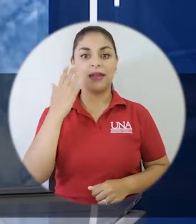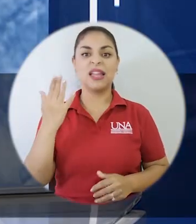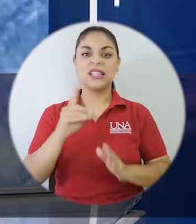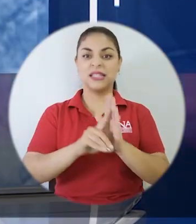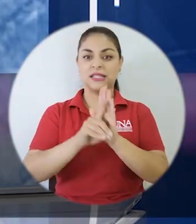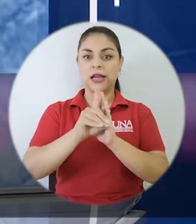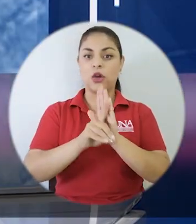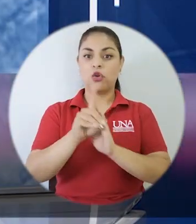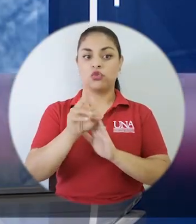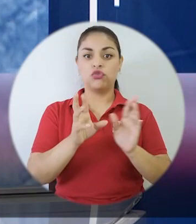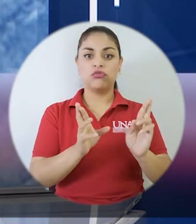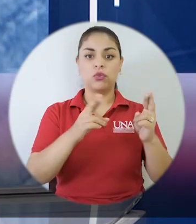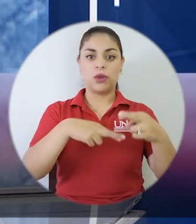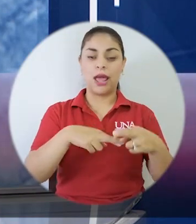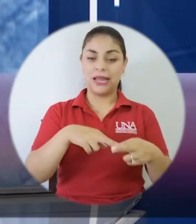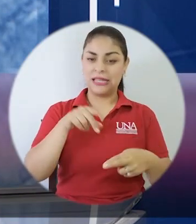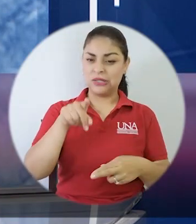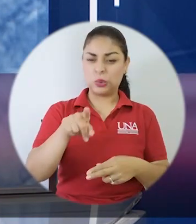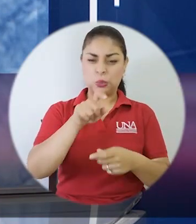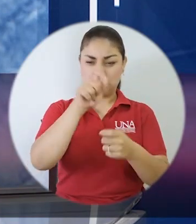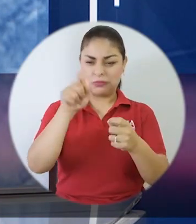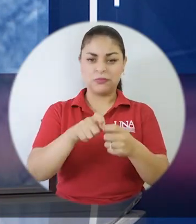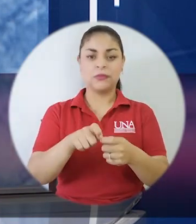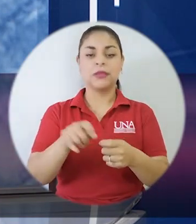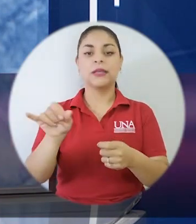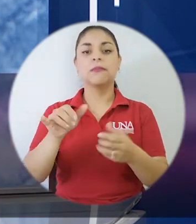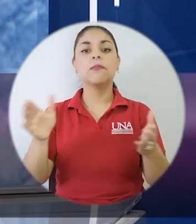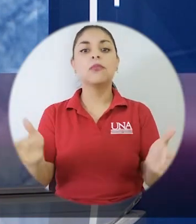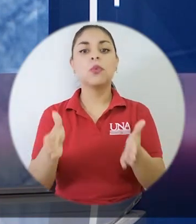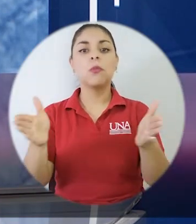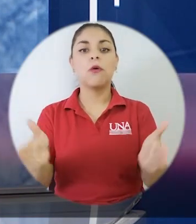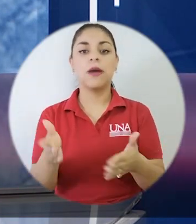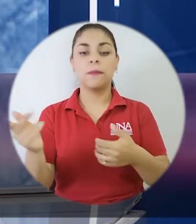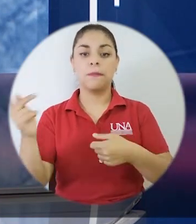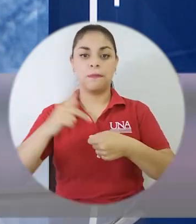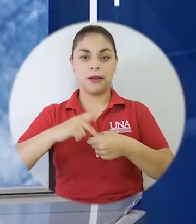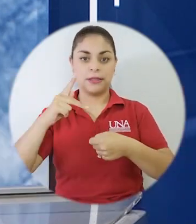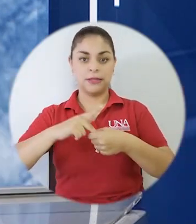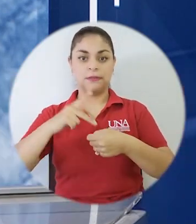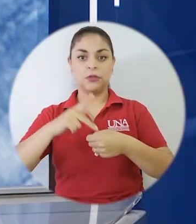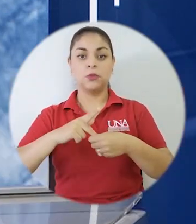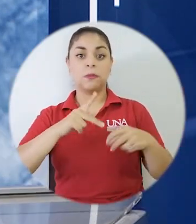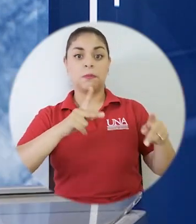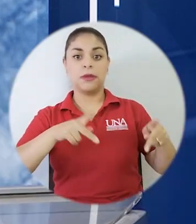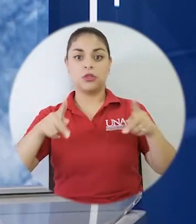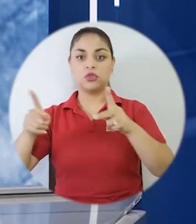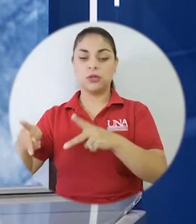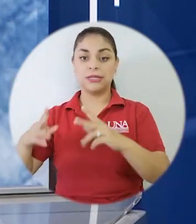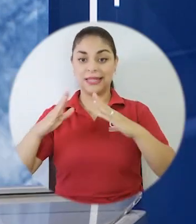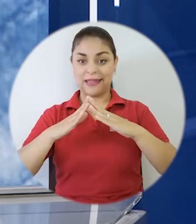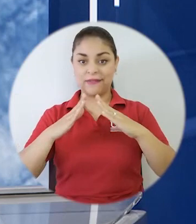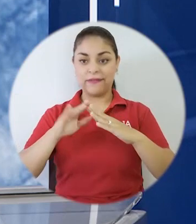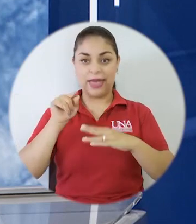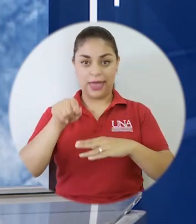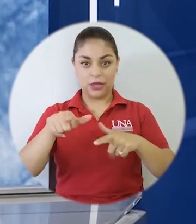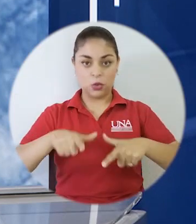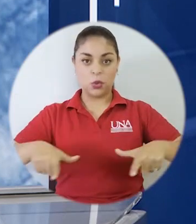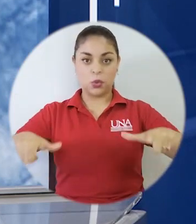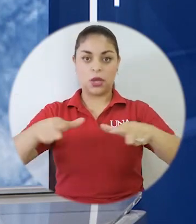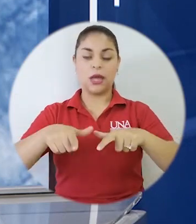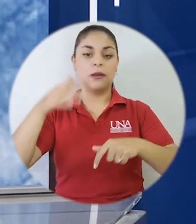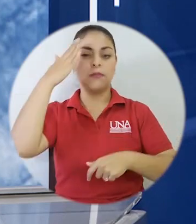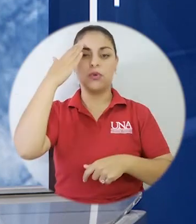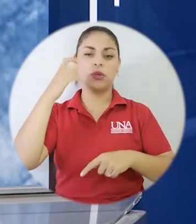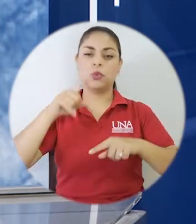tomar en cuenta el desarrollo regional tiene que ser precisamente promoviendo la participación de la gente que vive en